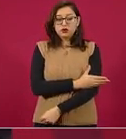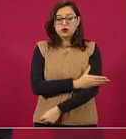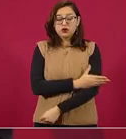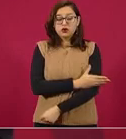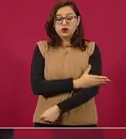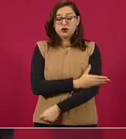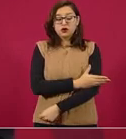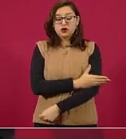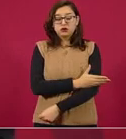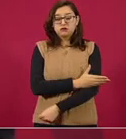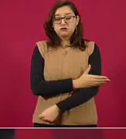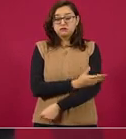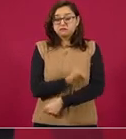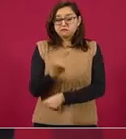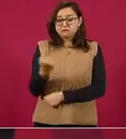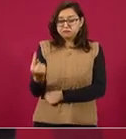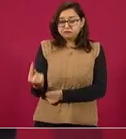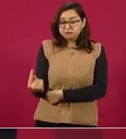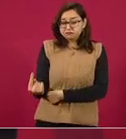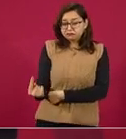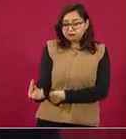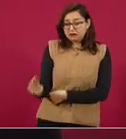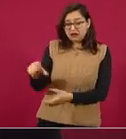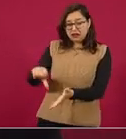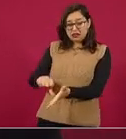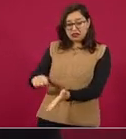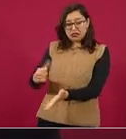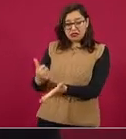como pigmeo.